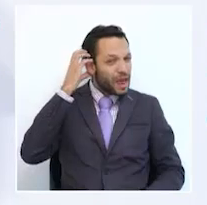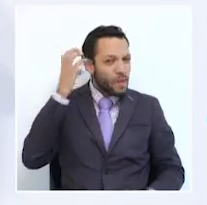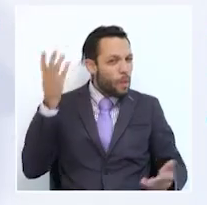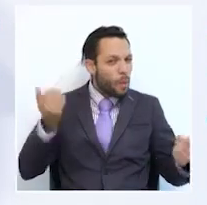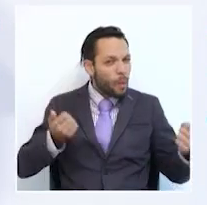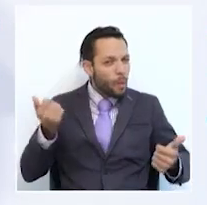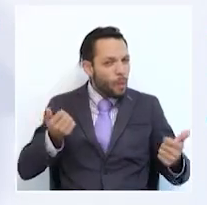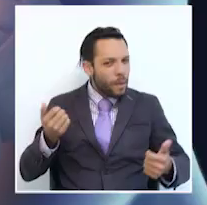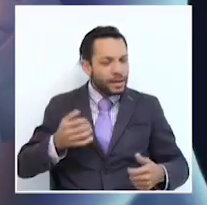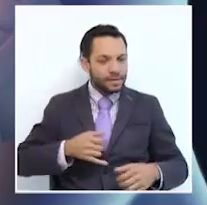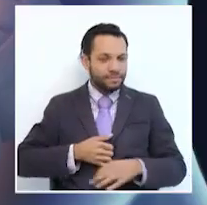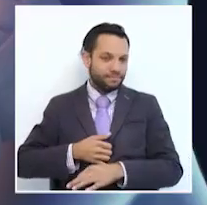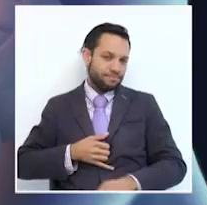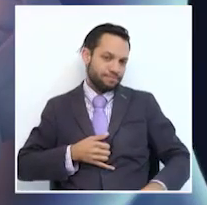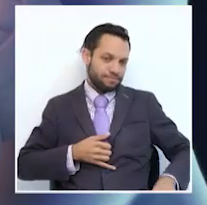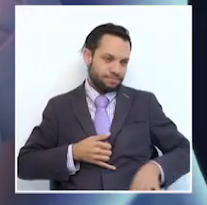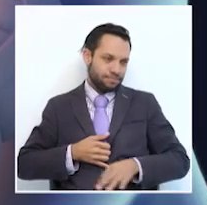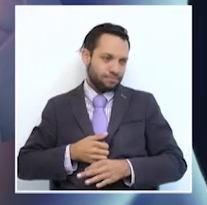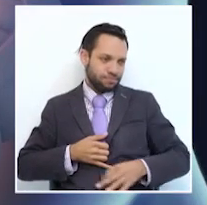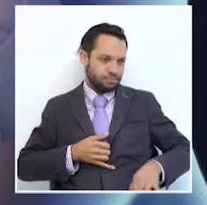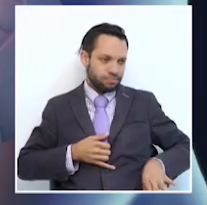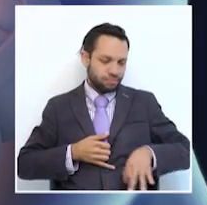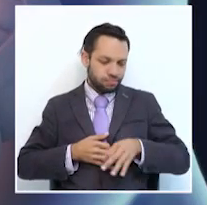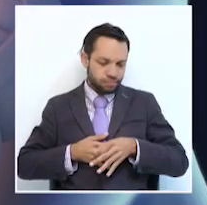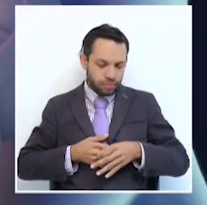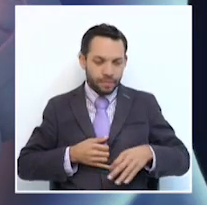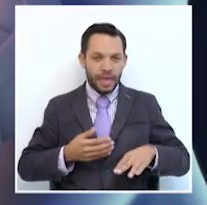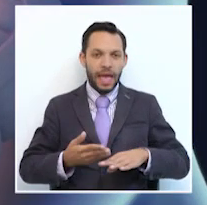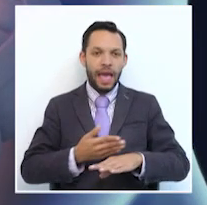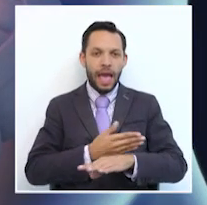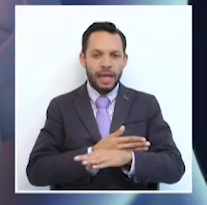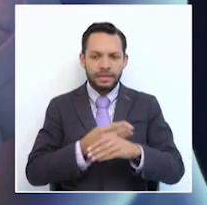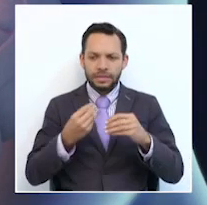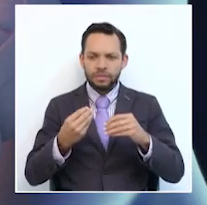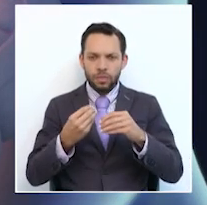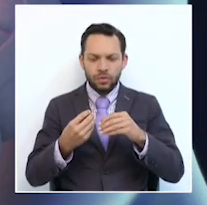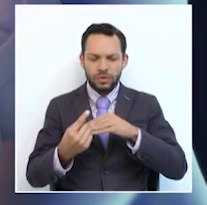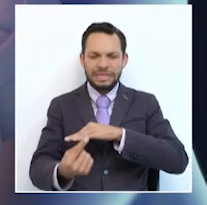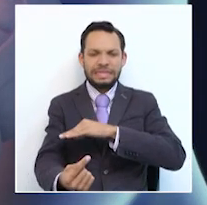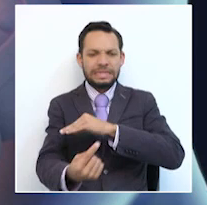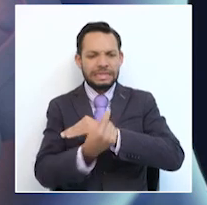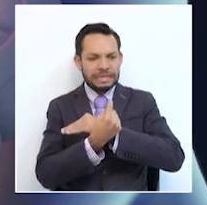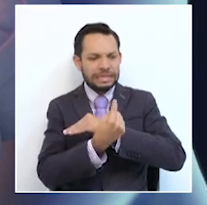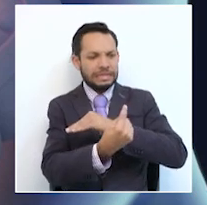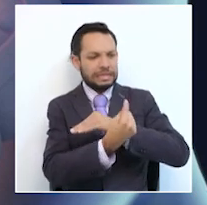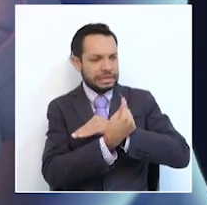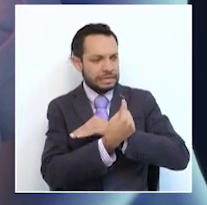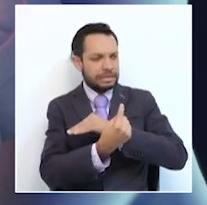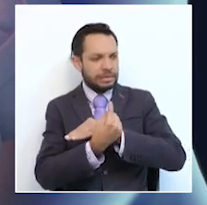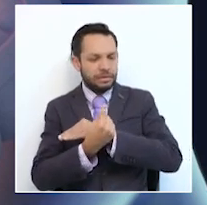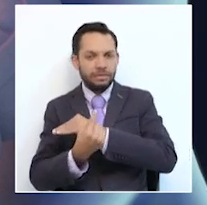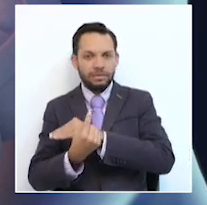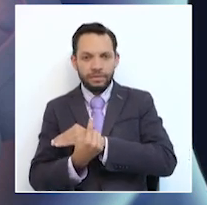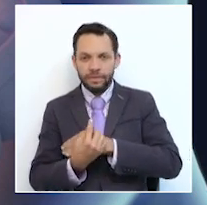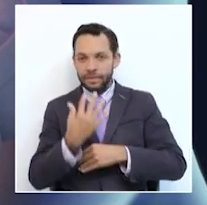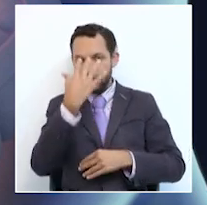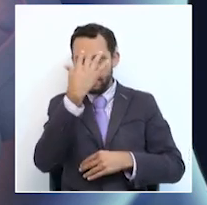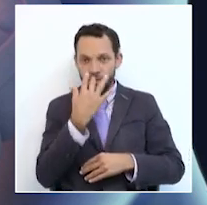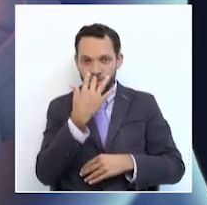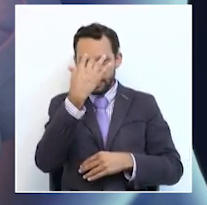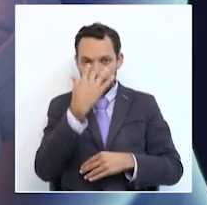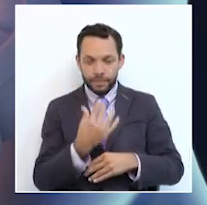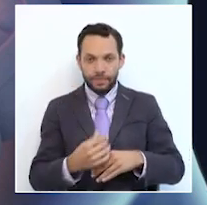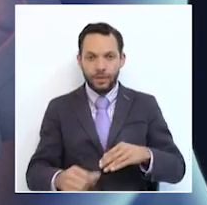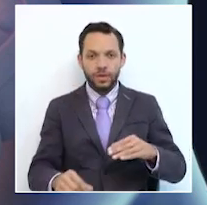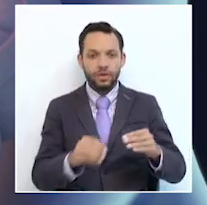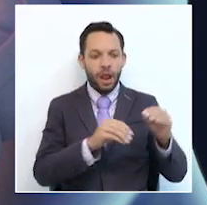en días pasados fui víctima de muchas críticas facebook cuando saque un artículo